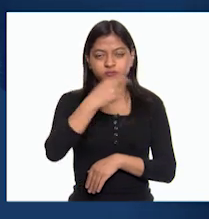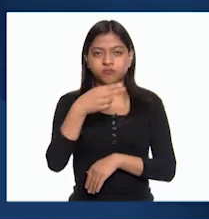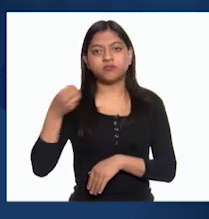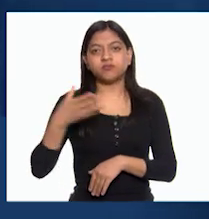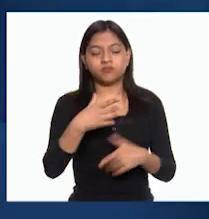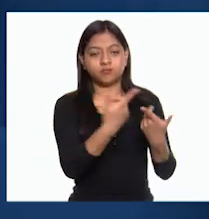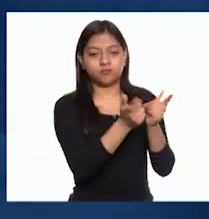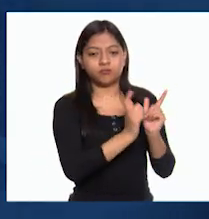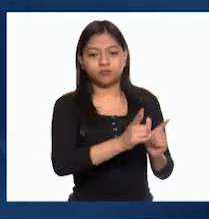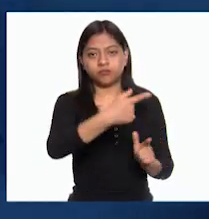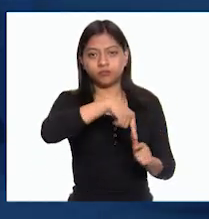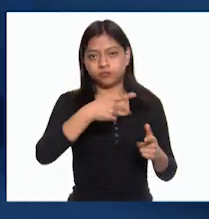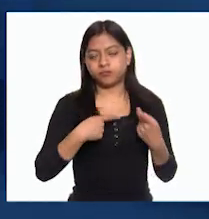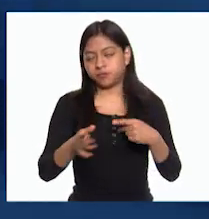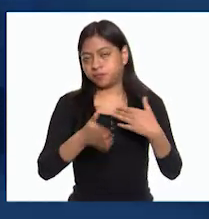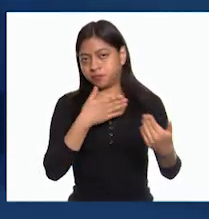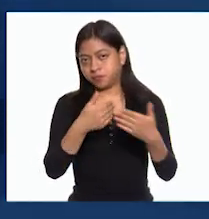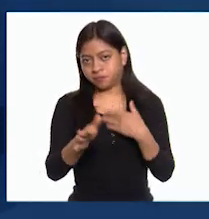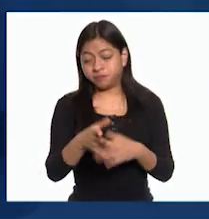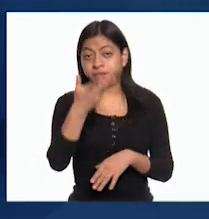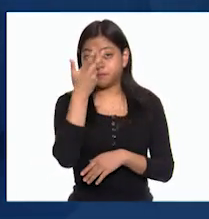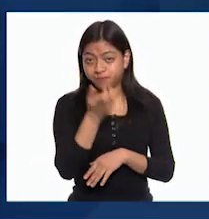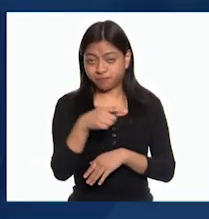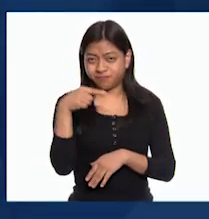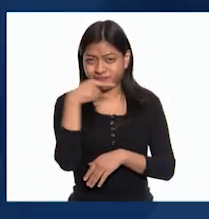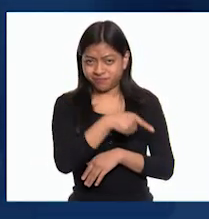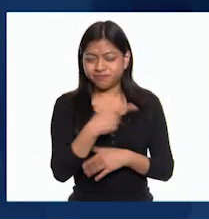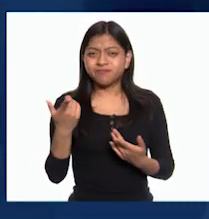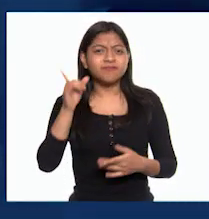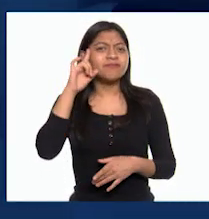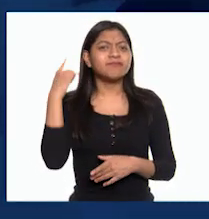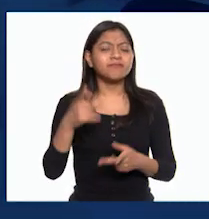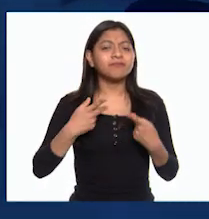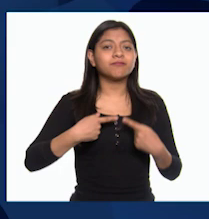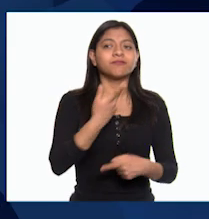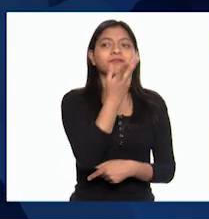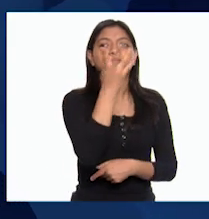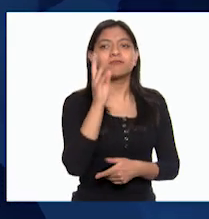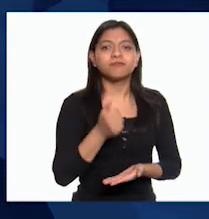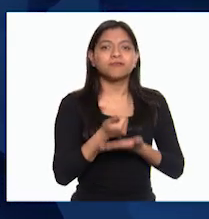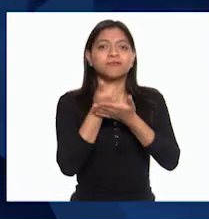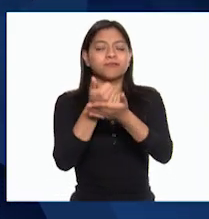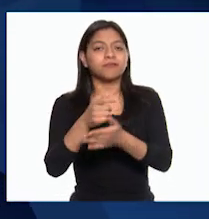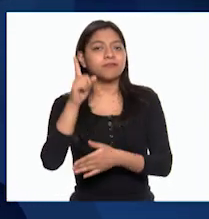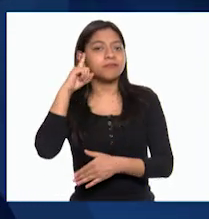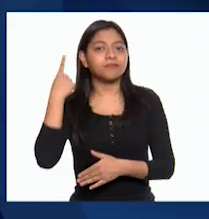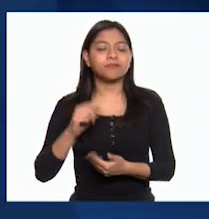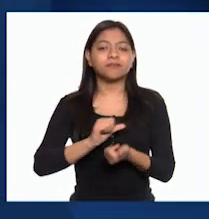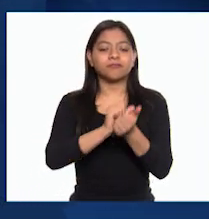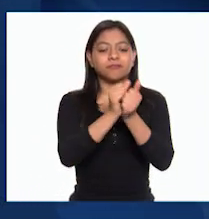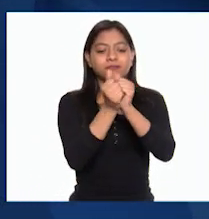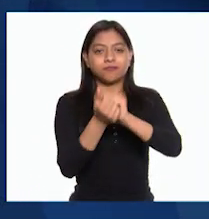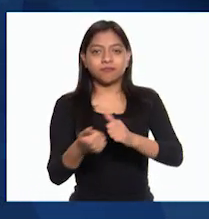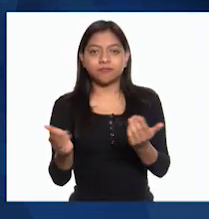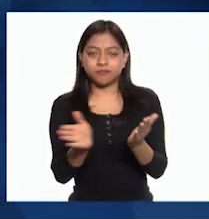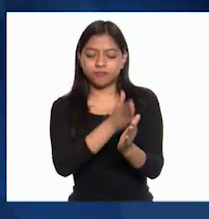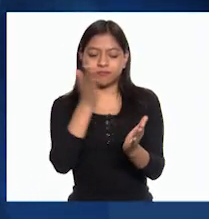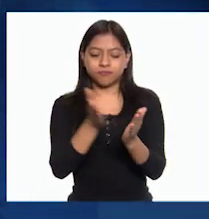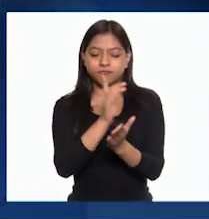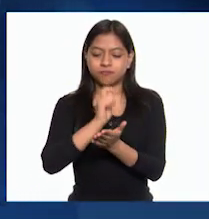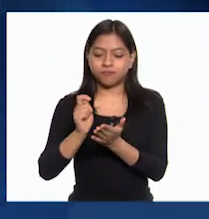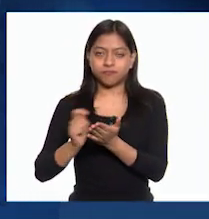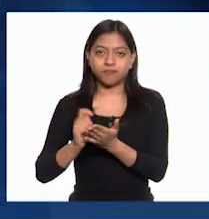como los contemporáneos, el cual contribuyó de forma importante a la modernización de la literatura y el